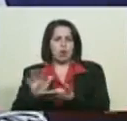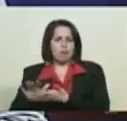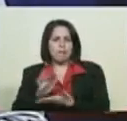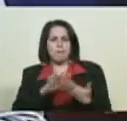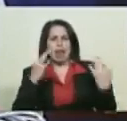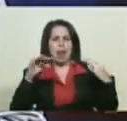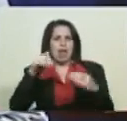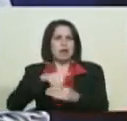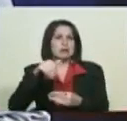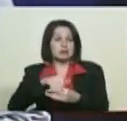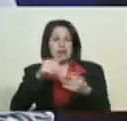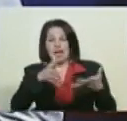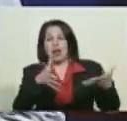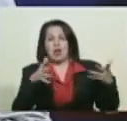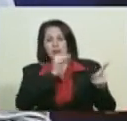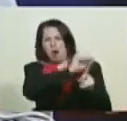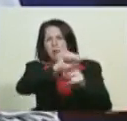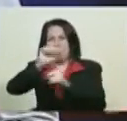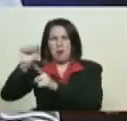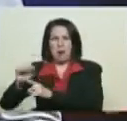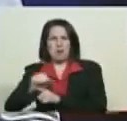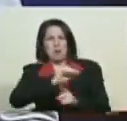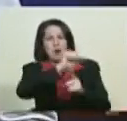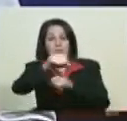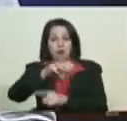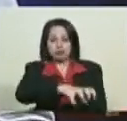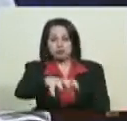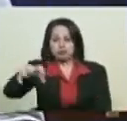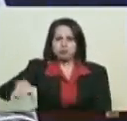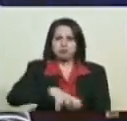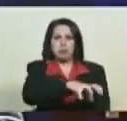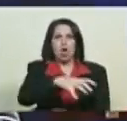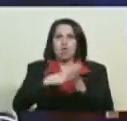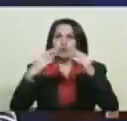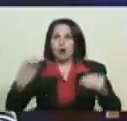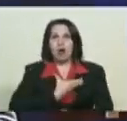sido un triunfo abrumador del pueblo venezolano que quiere paz. Ellos